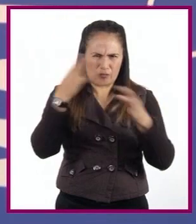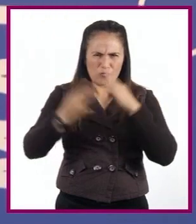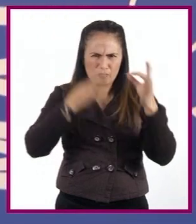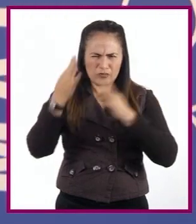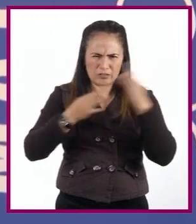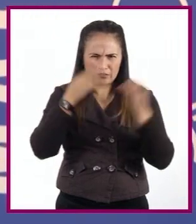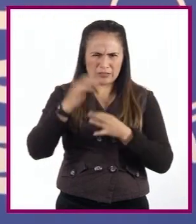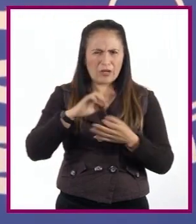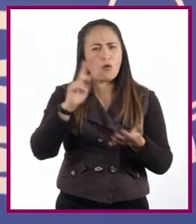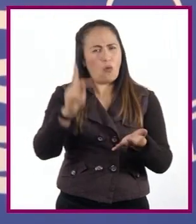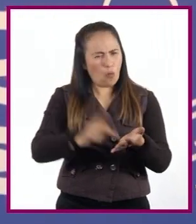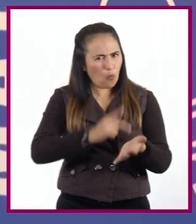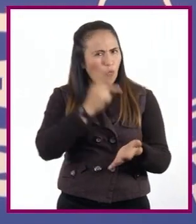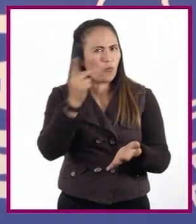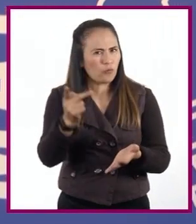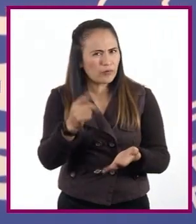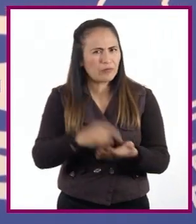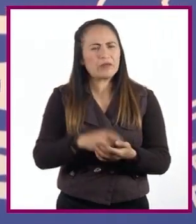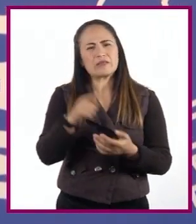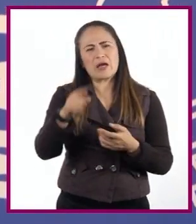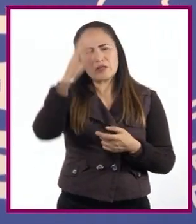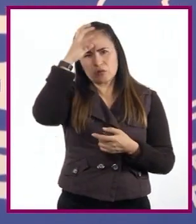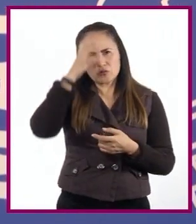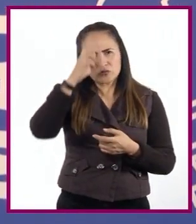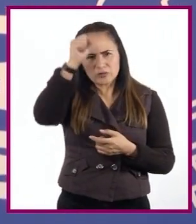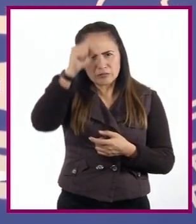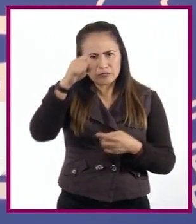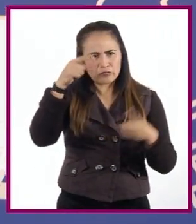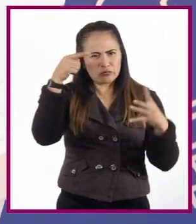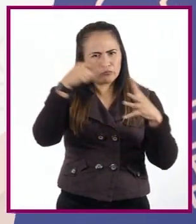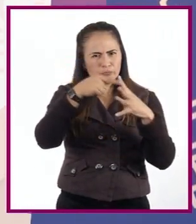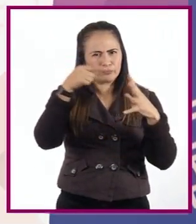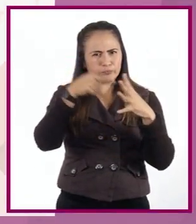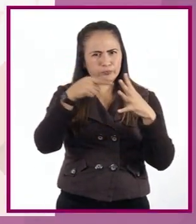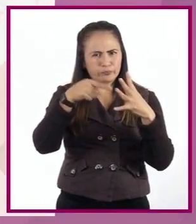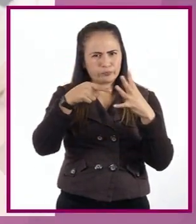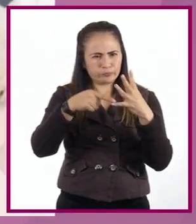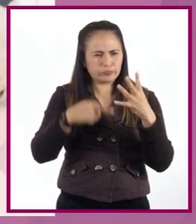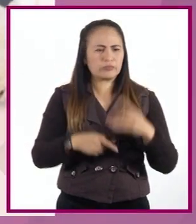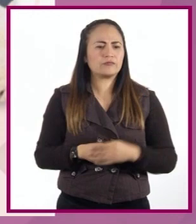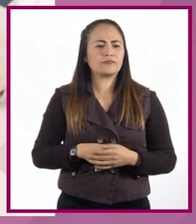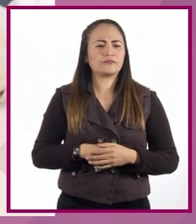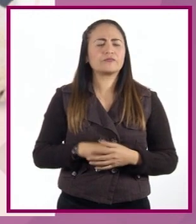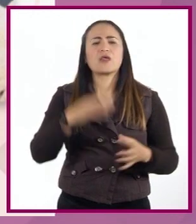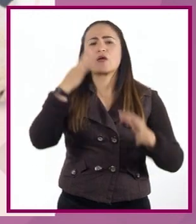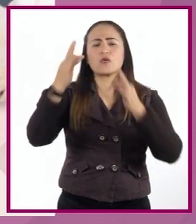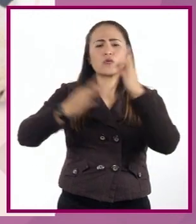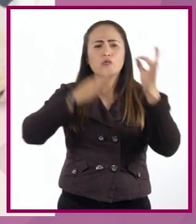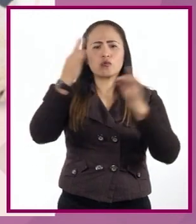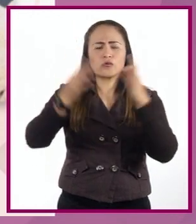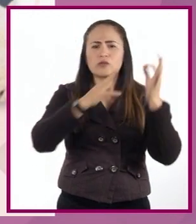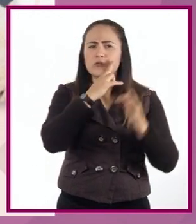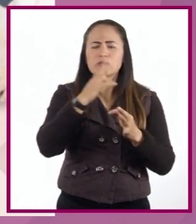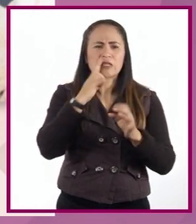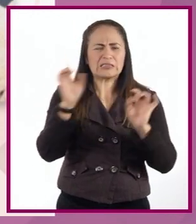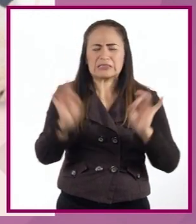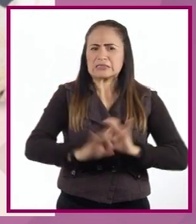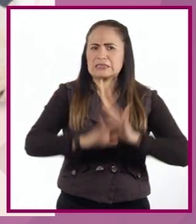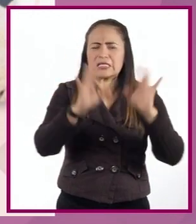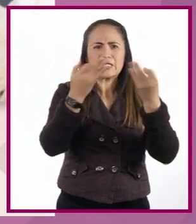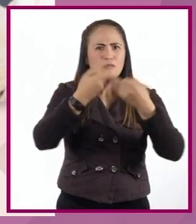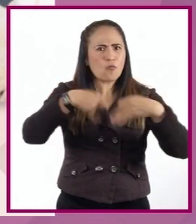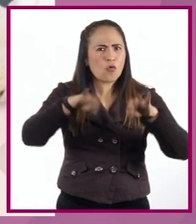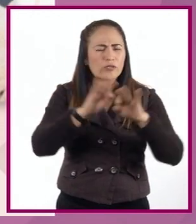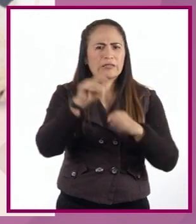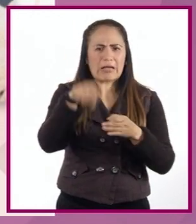hagamos un repaso rápido por algunos conceptos clave. La noticia es un hecho relevante que sucede en un lugar